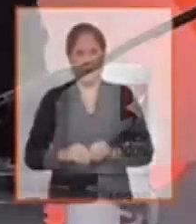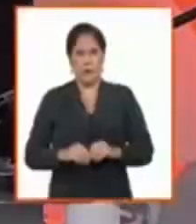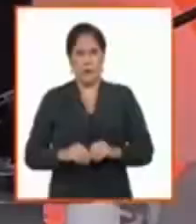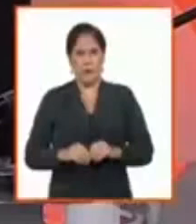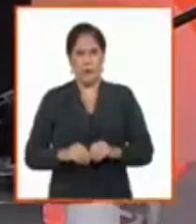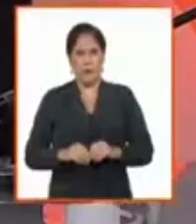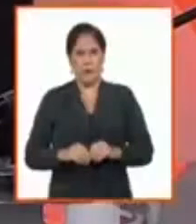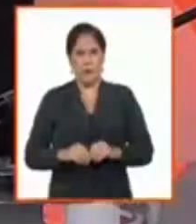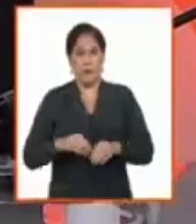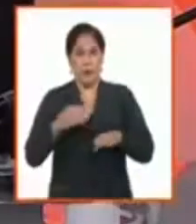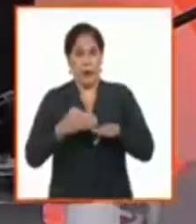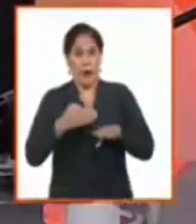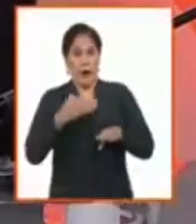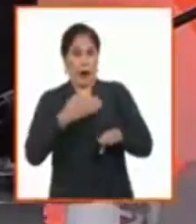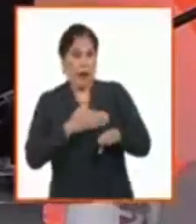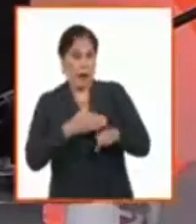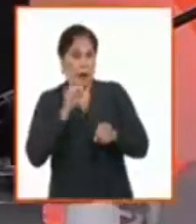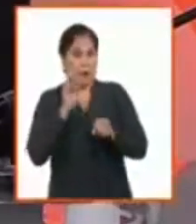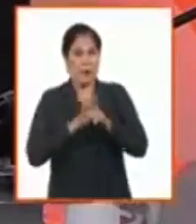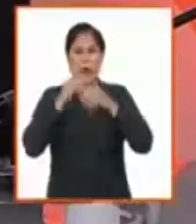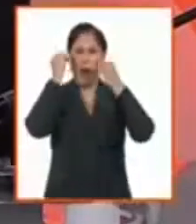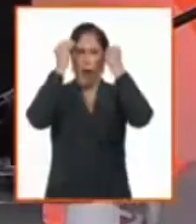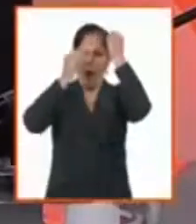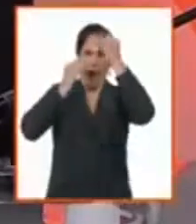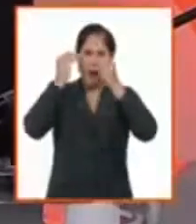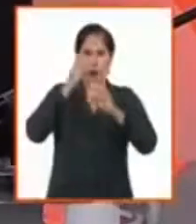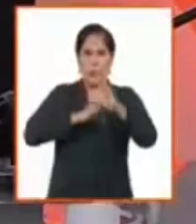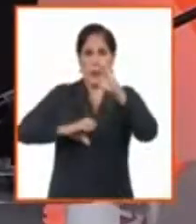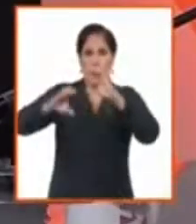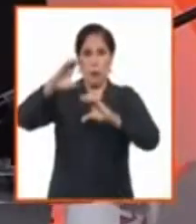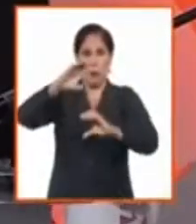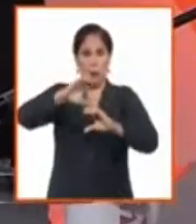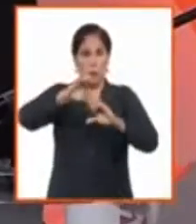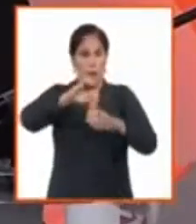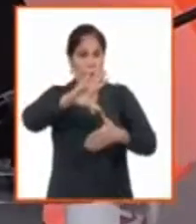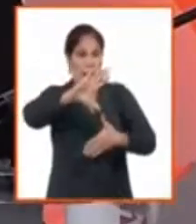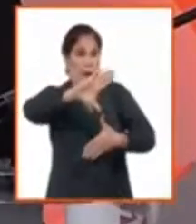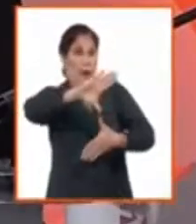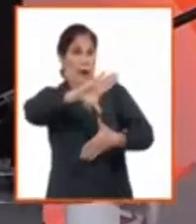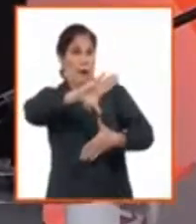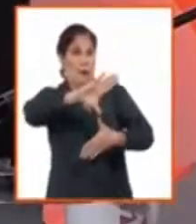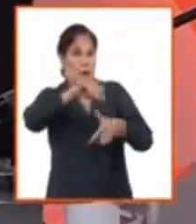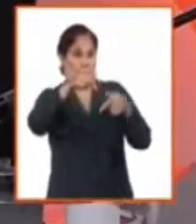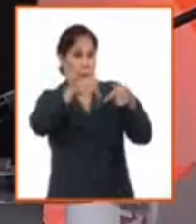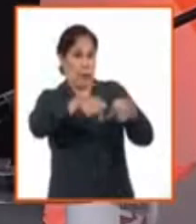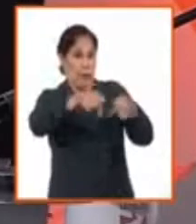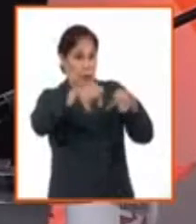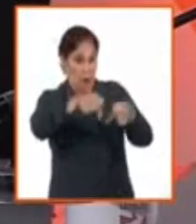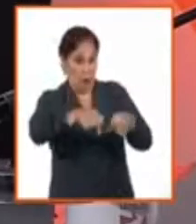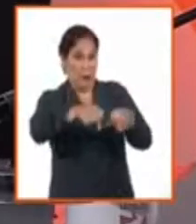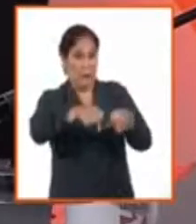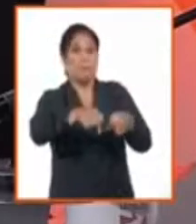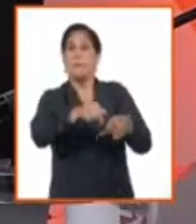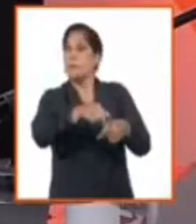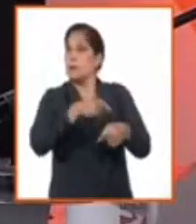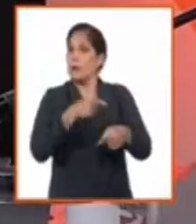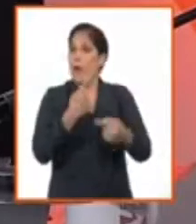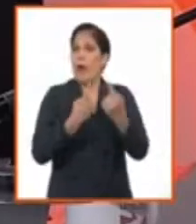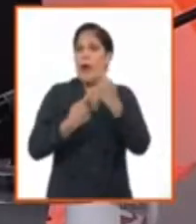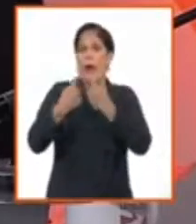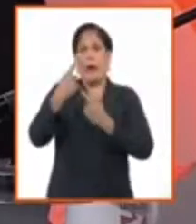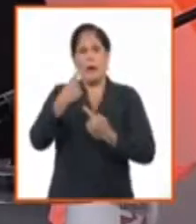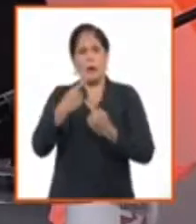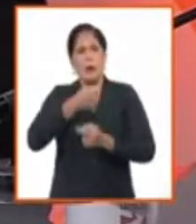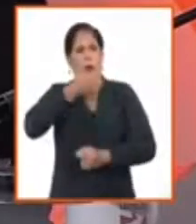y antes de entrar en el análisis de la cumbre de los acontecimientos que han sucedido en las últimas horas de algunos de los